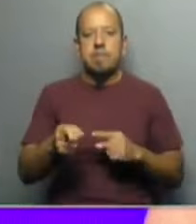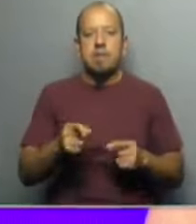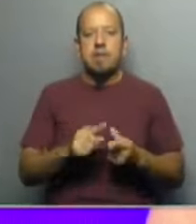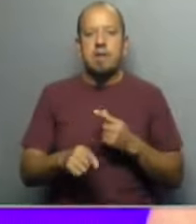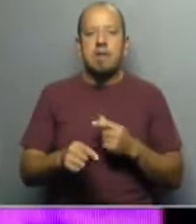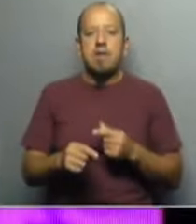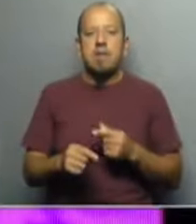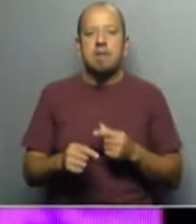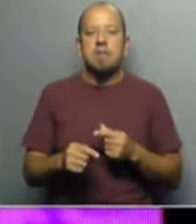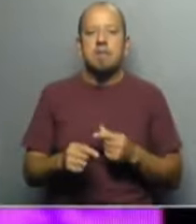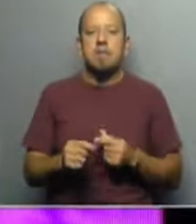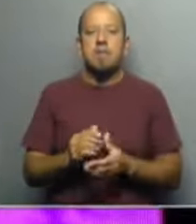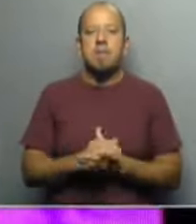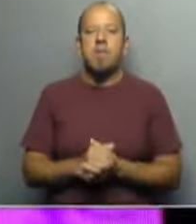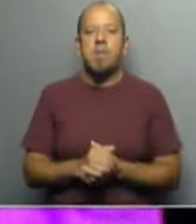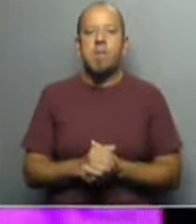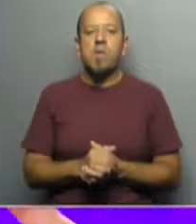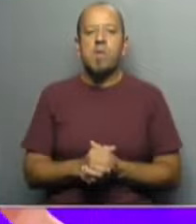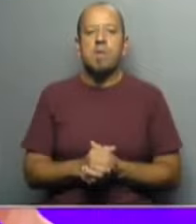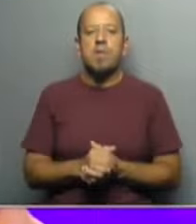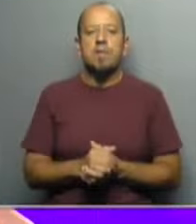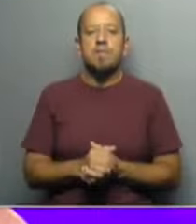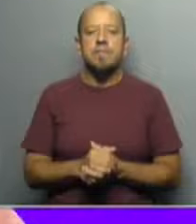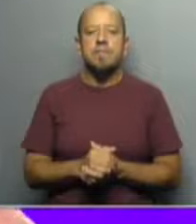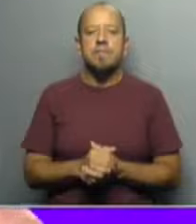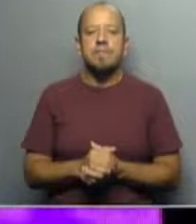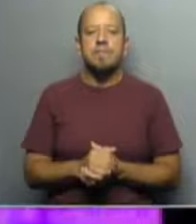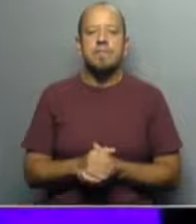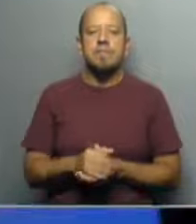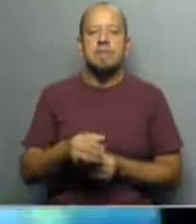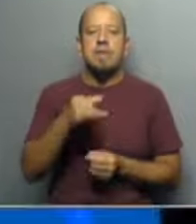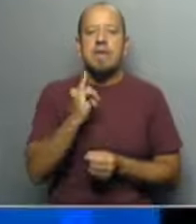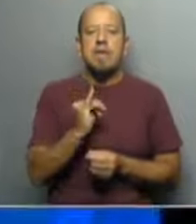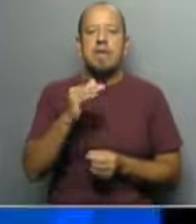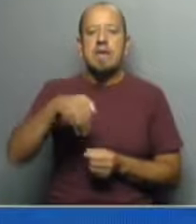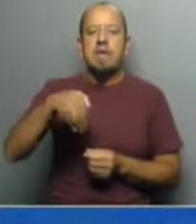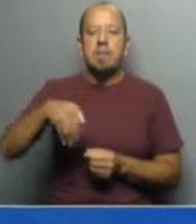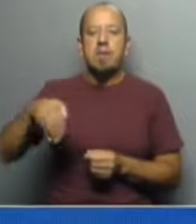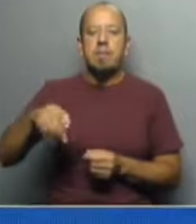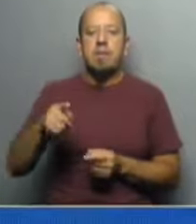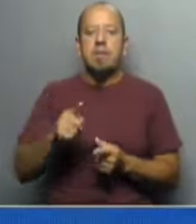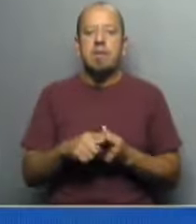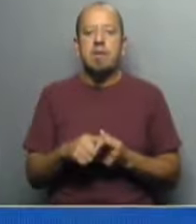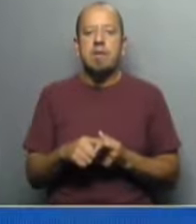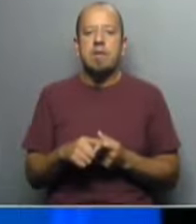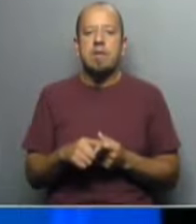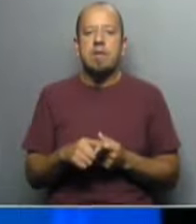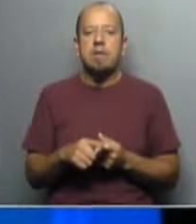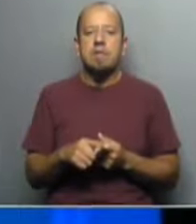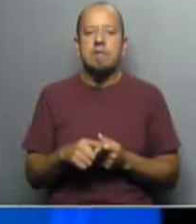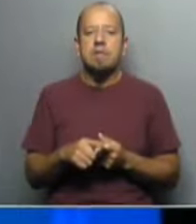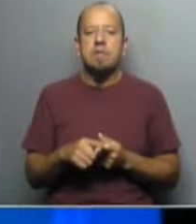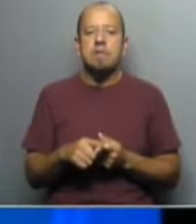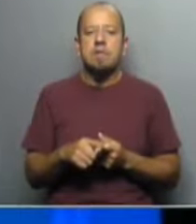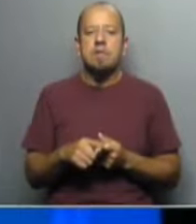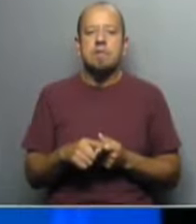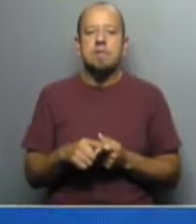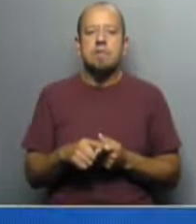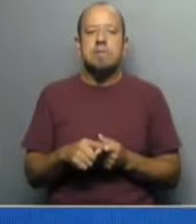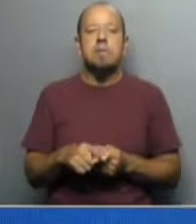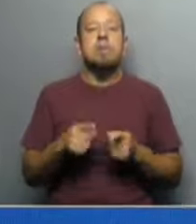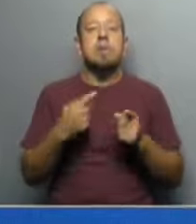Desarrollo.local.im.arroba, bien. ¿Estás atento? IMM en el final sigue con el... IMM. Bueno,